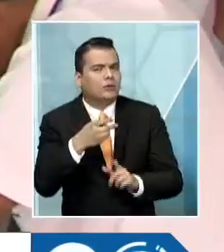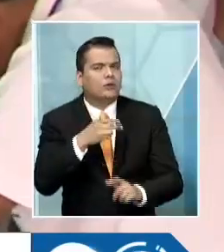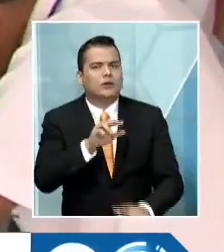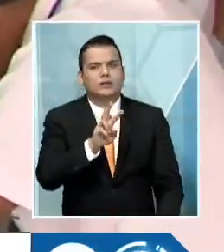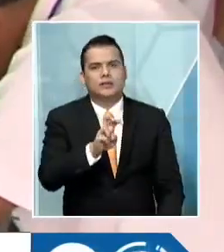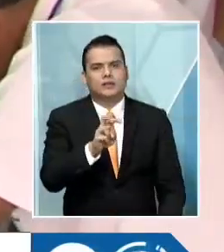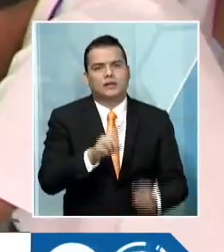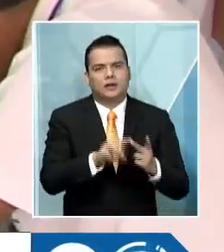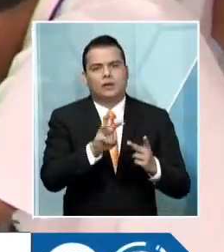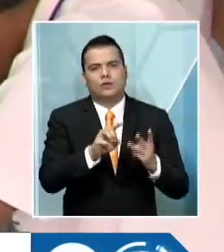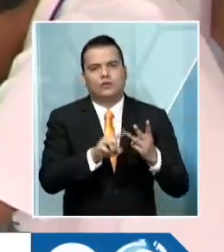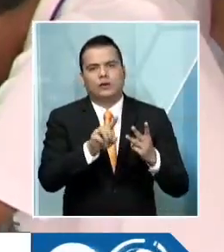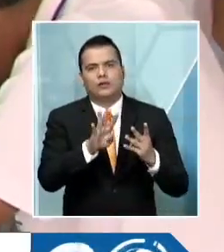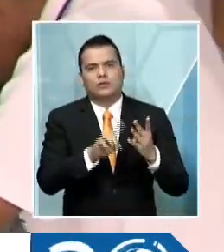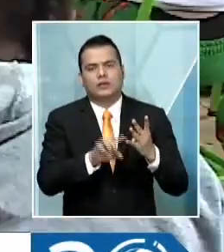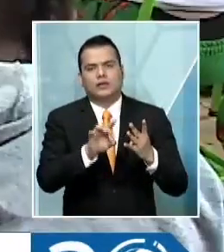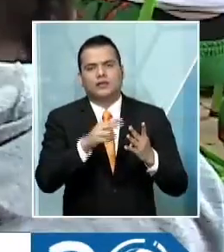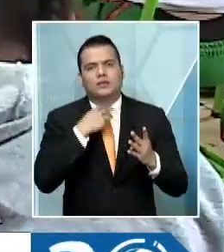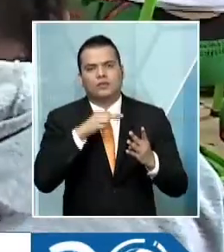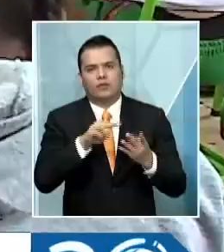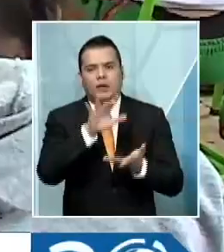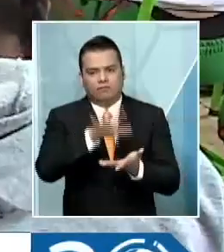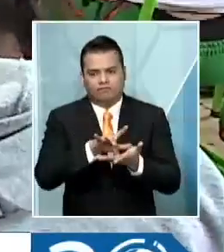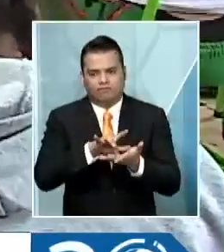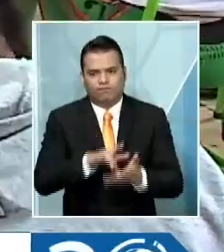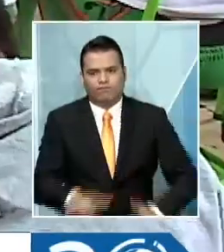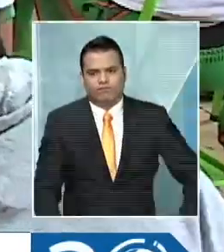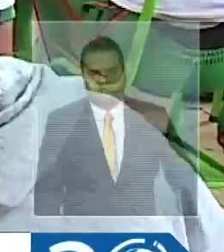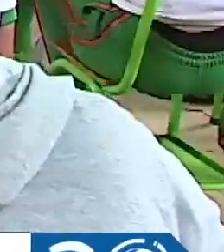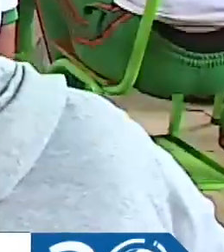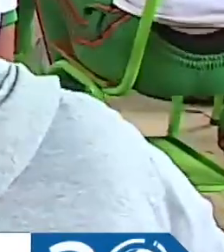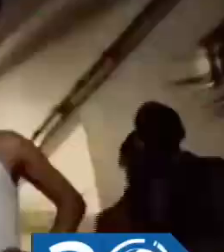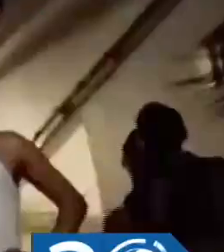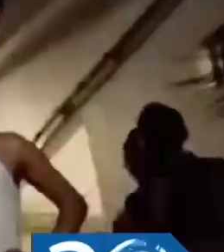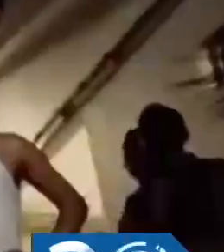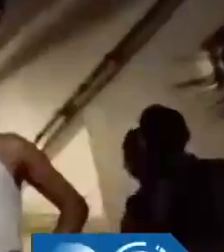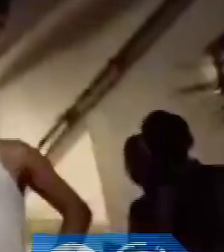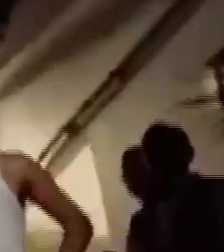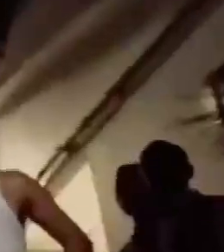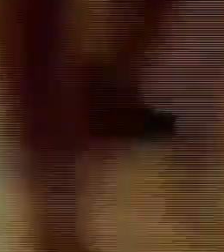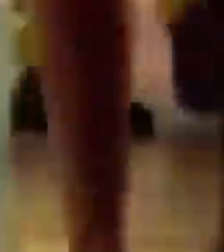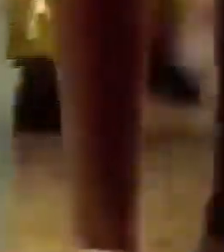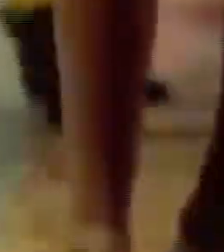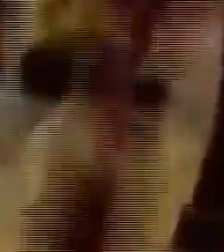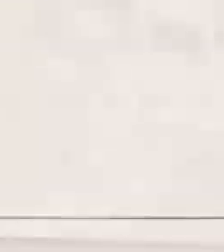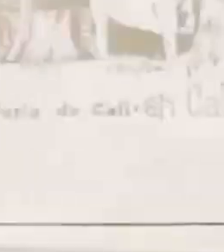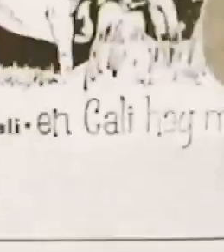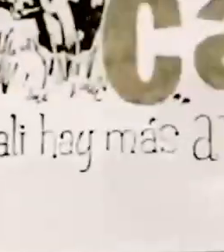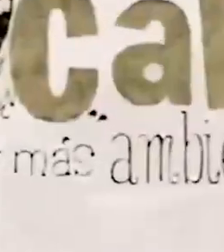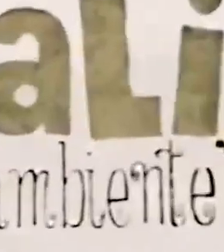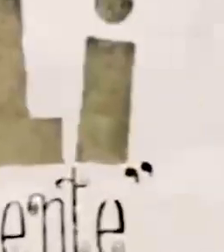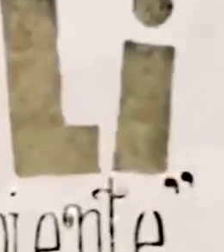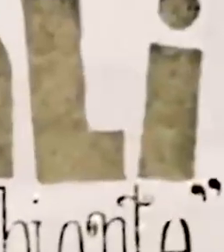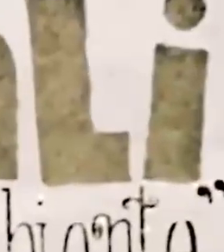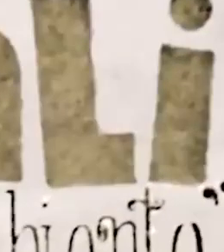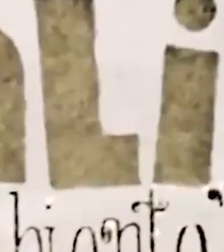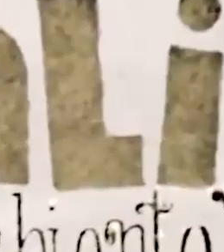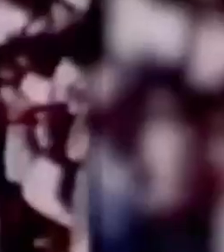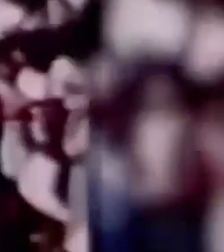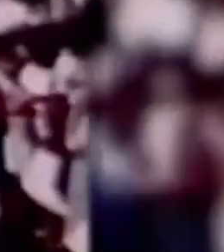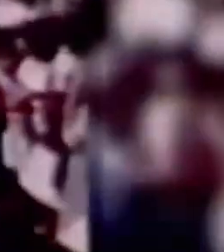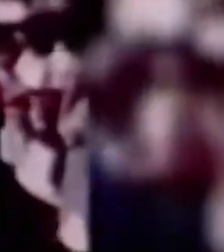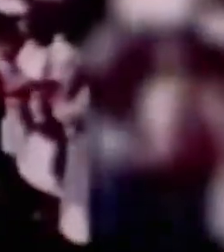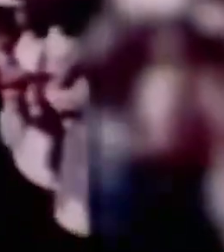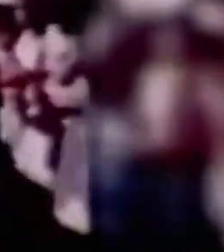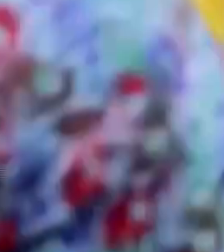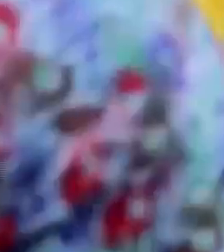7, 8, 14 y 15 de noviembre. Desde su origen, la Feria de Cali